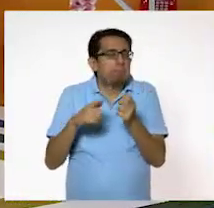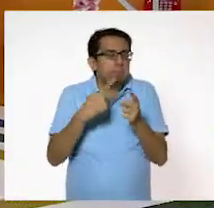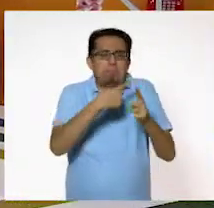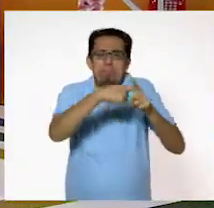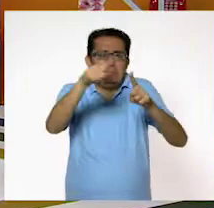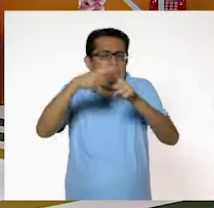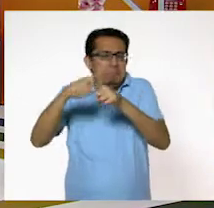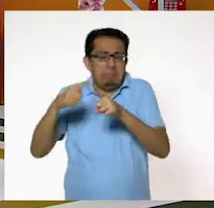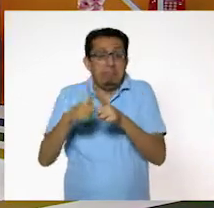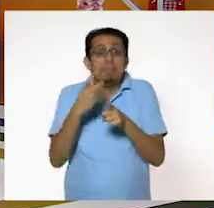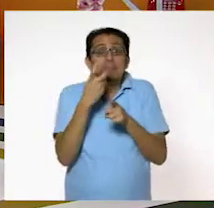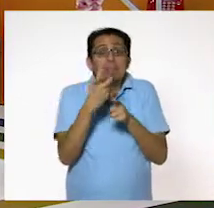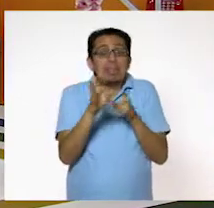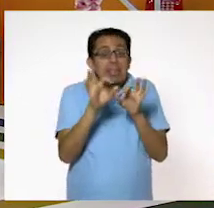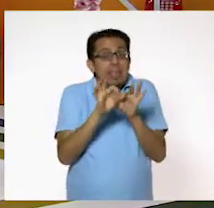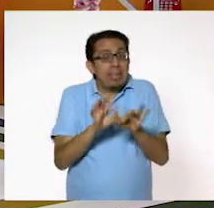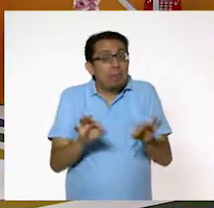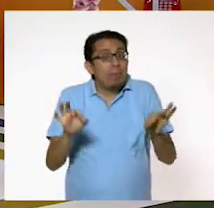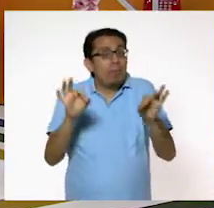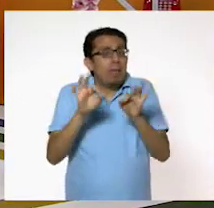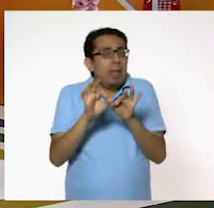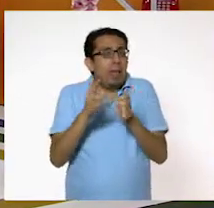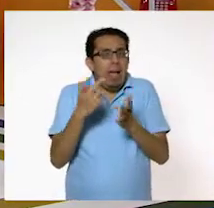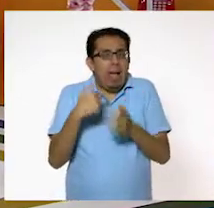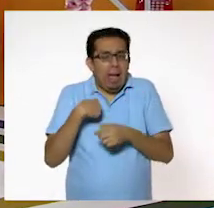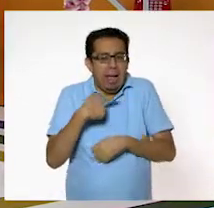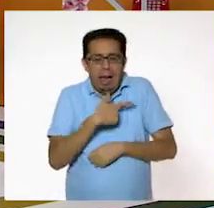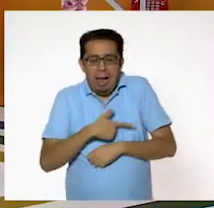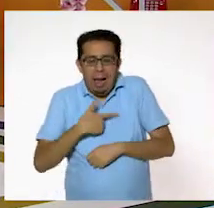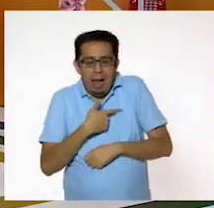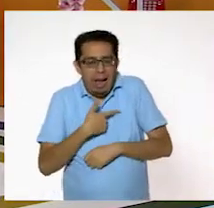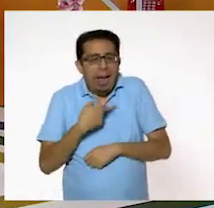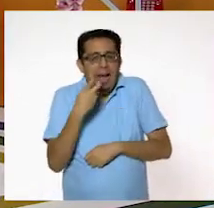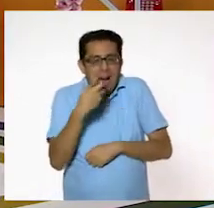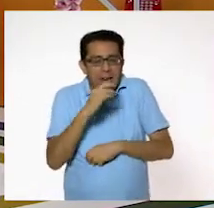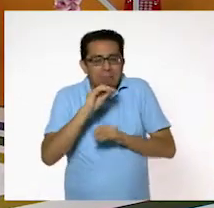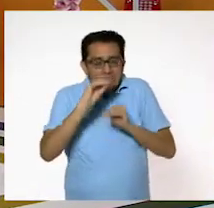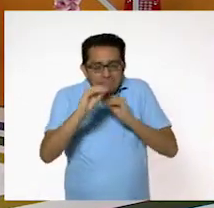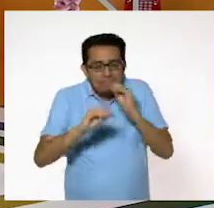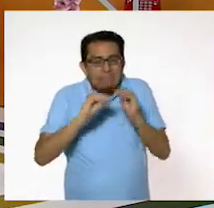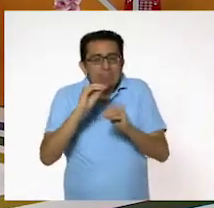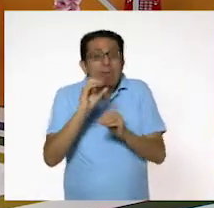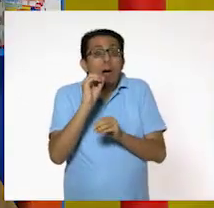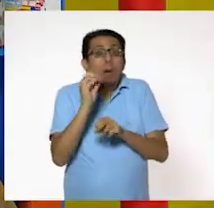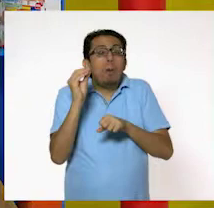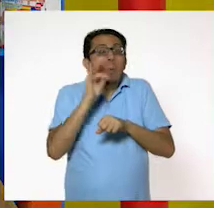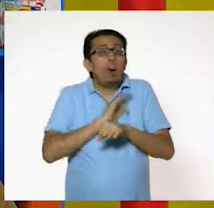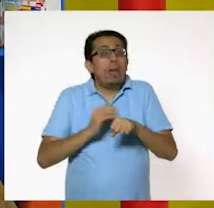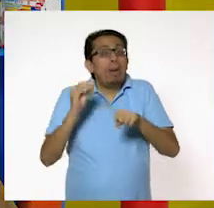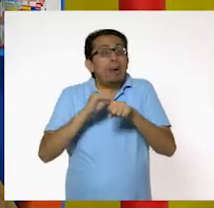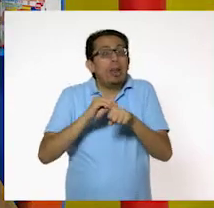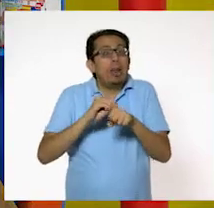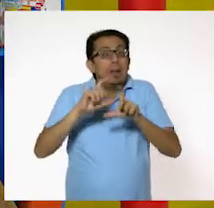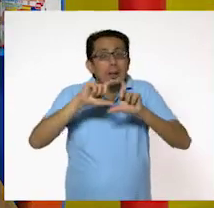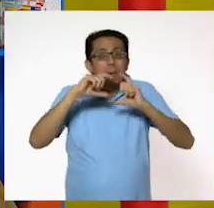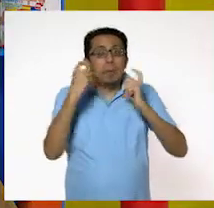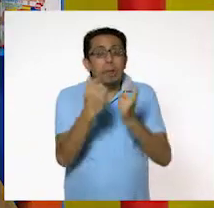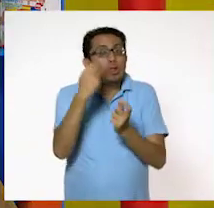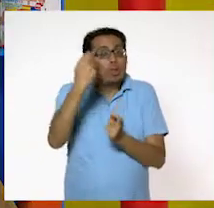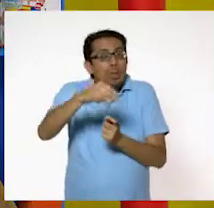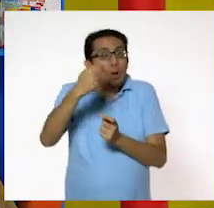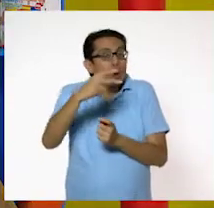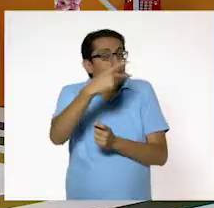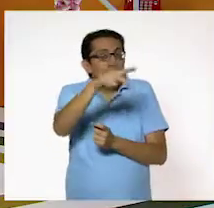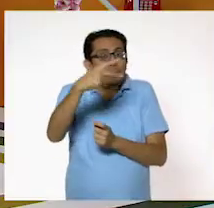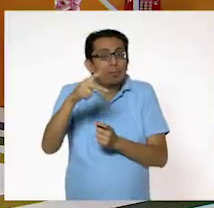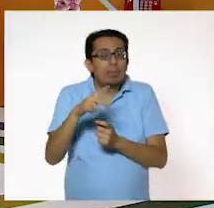muy importante, ponerle nuestro sello personal exacto a las cosas, ¿no? Incluso tu nombre. Ah, sí, sí es cierto. ¿Puede ser? Exacto. ¿Qué tal